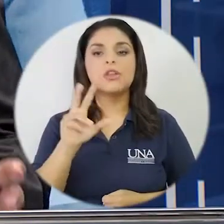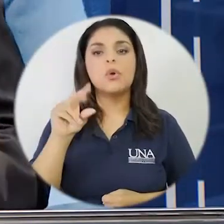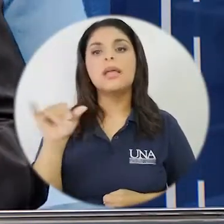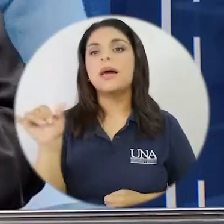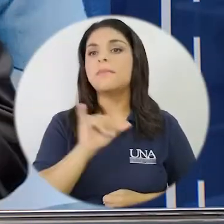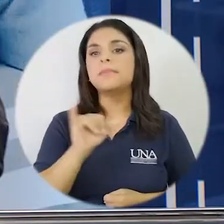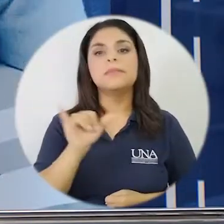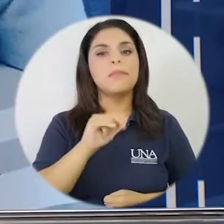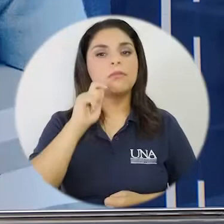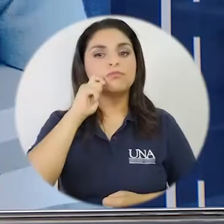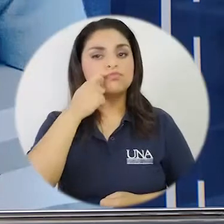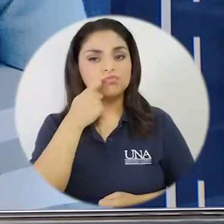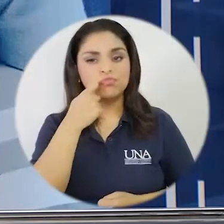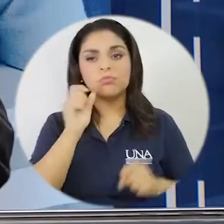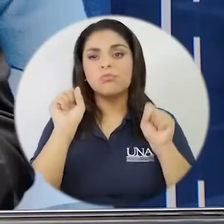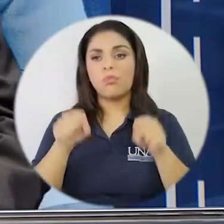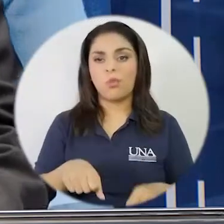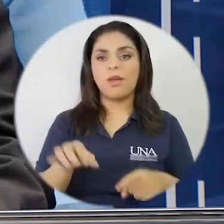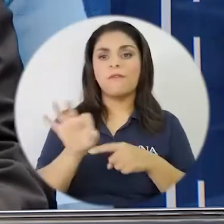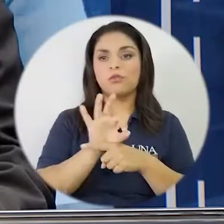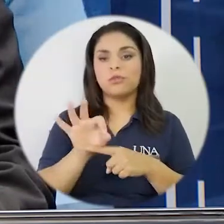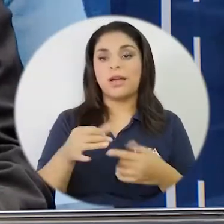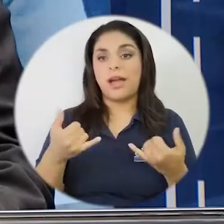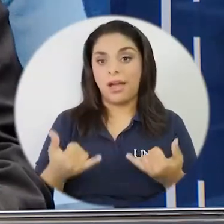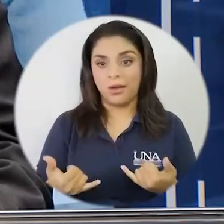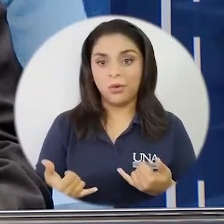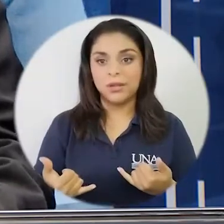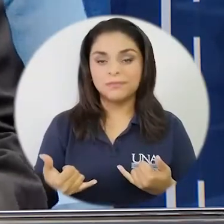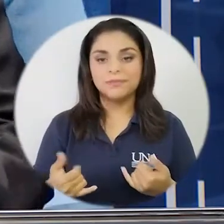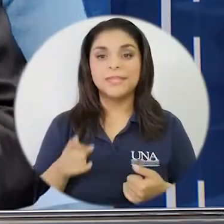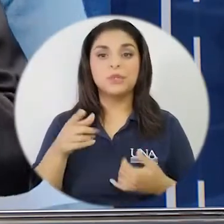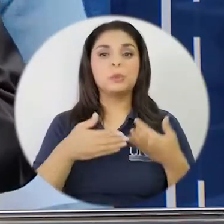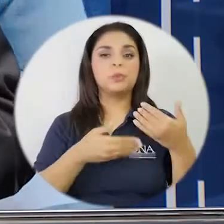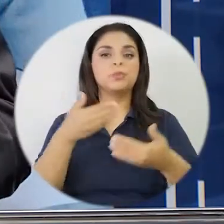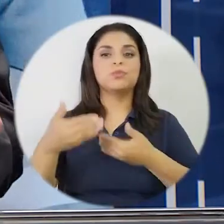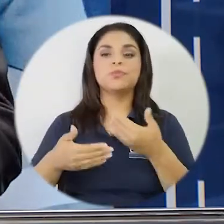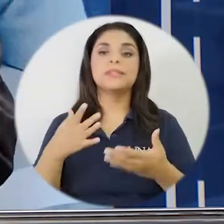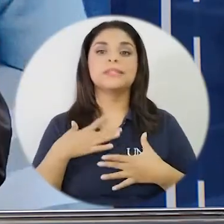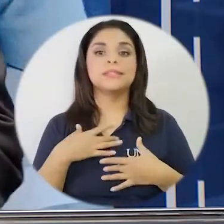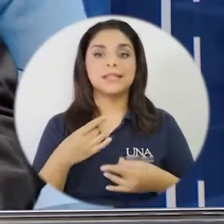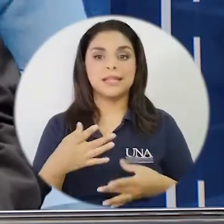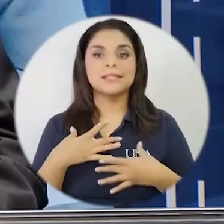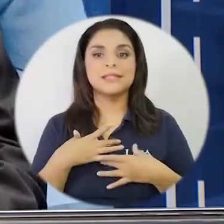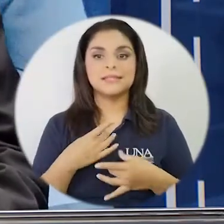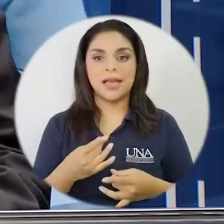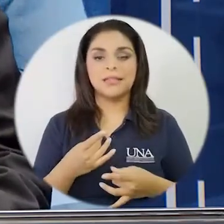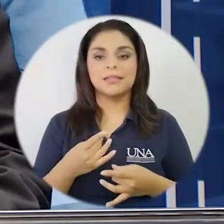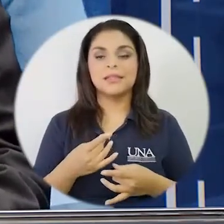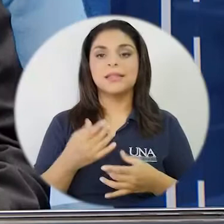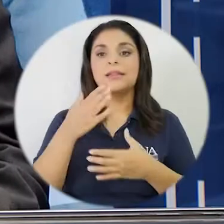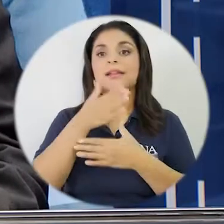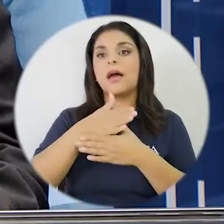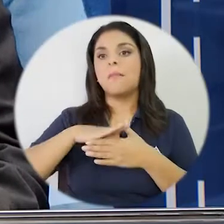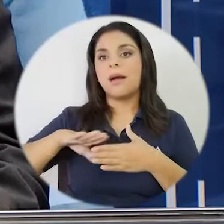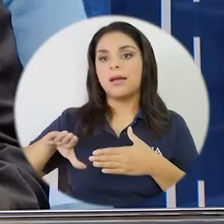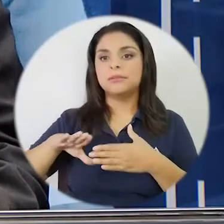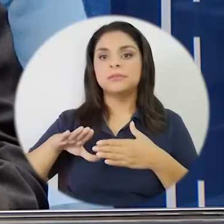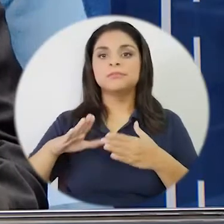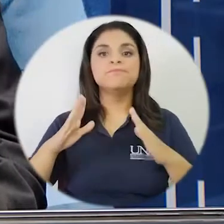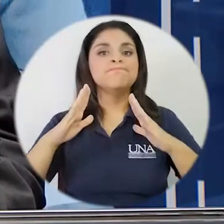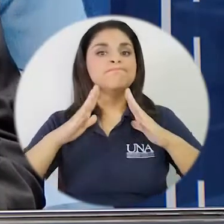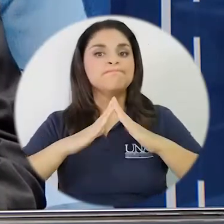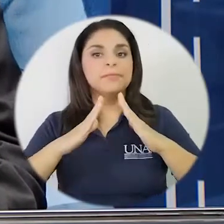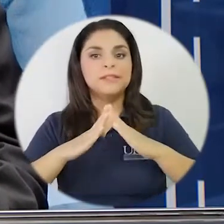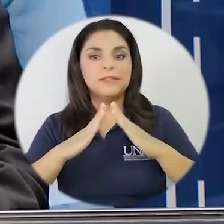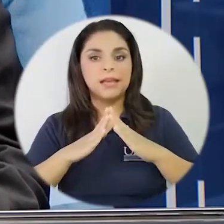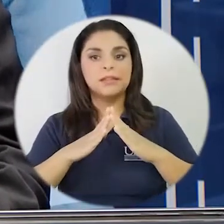80 no es la misma receta que nos puede funcionar hoy por hoy. Y un proceso muy interesante que ha pasado la parte